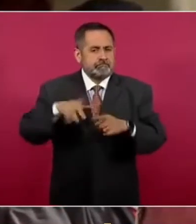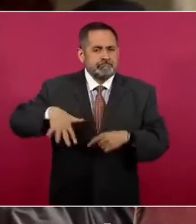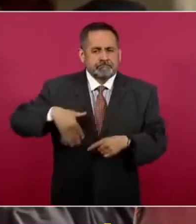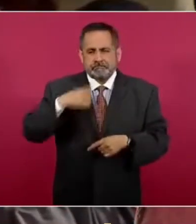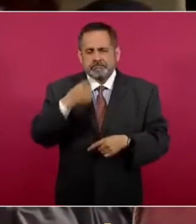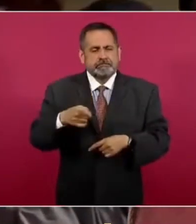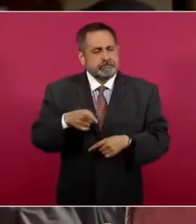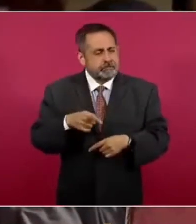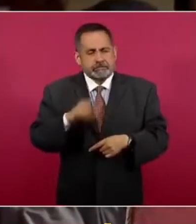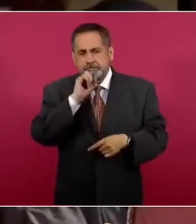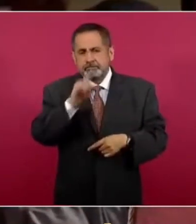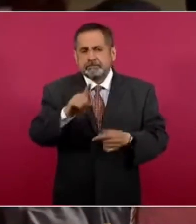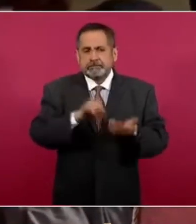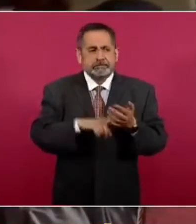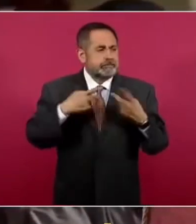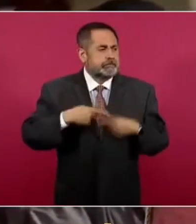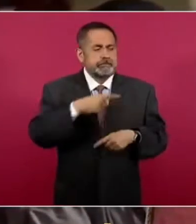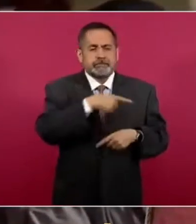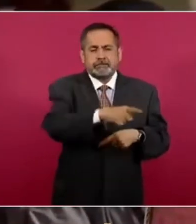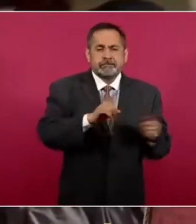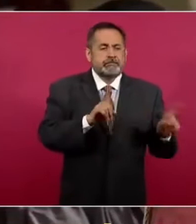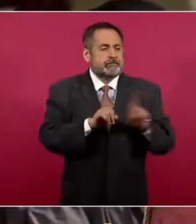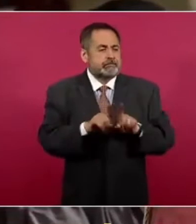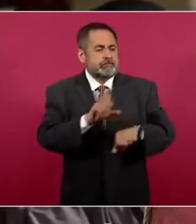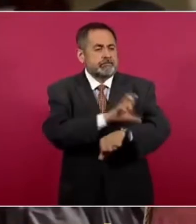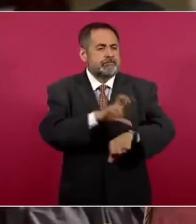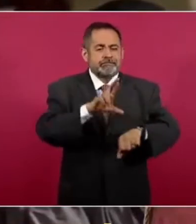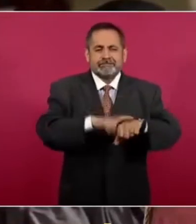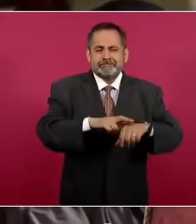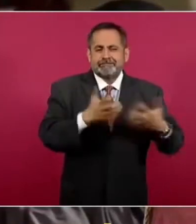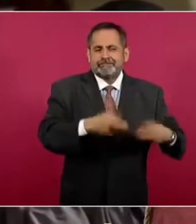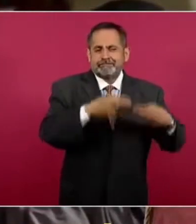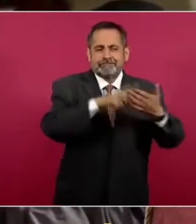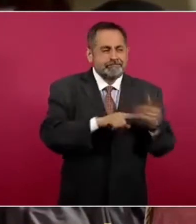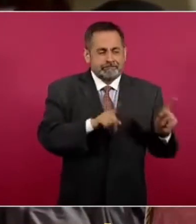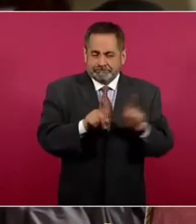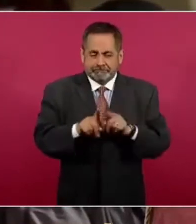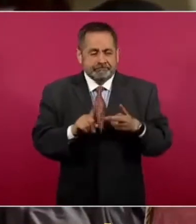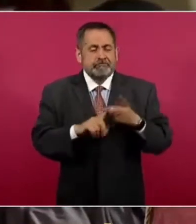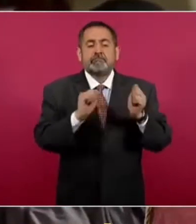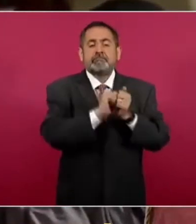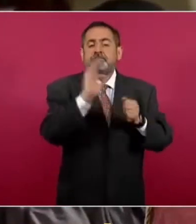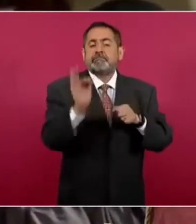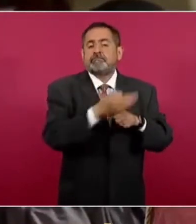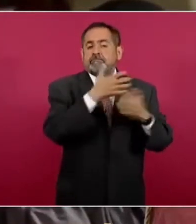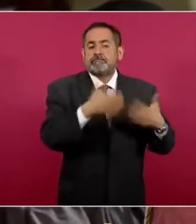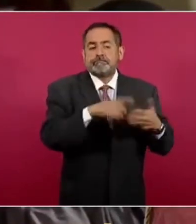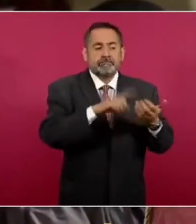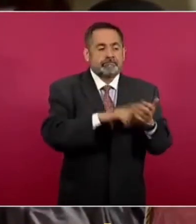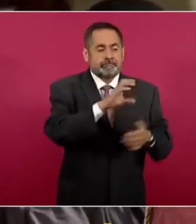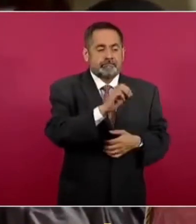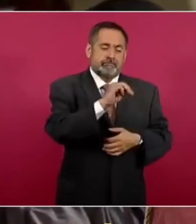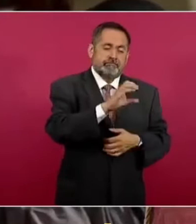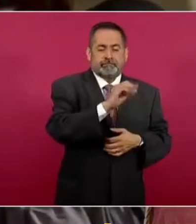propuesto. También pues están los personeros del Consejo Coordinador Empresarial, la Confederación de Cámaras Industriales, la